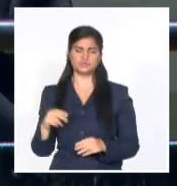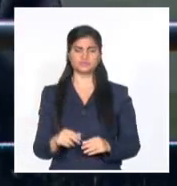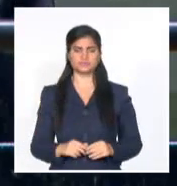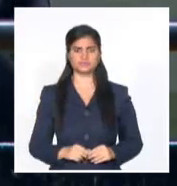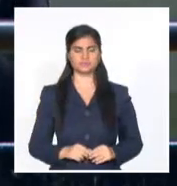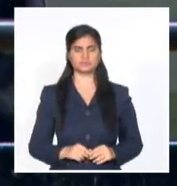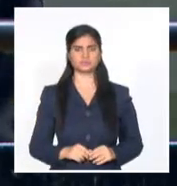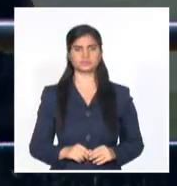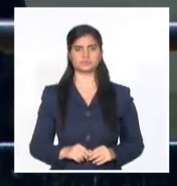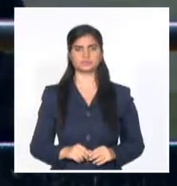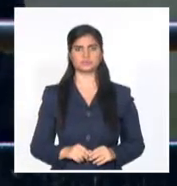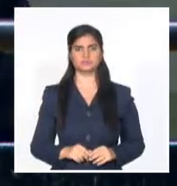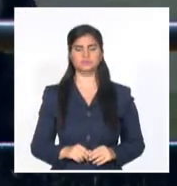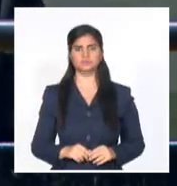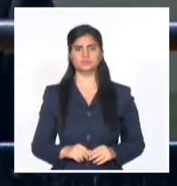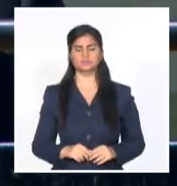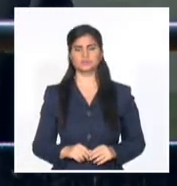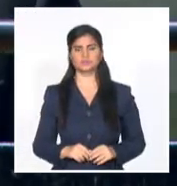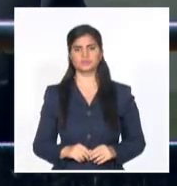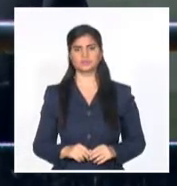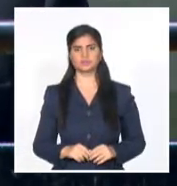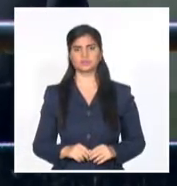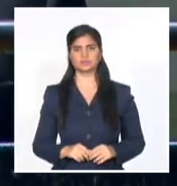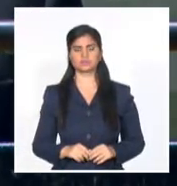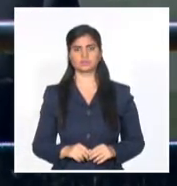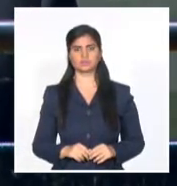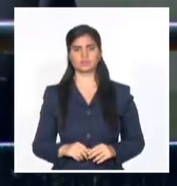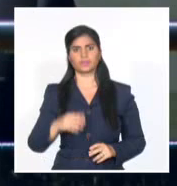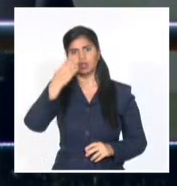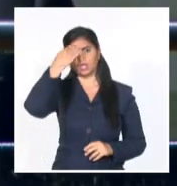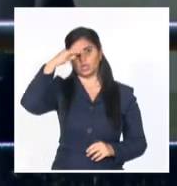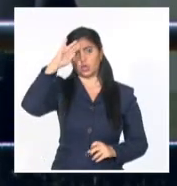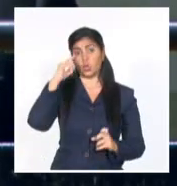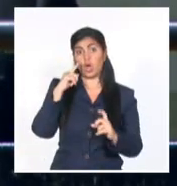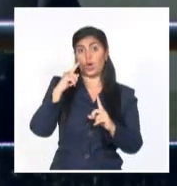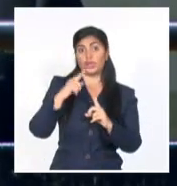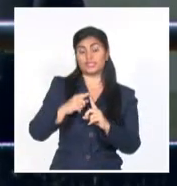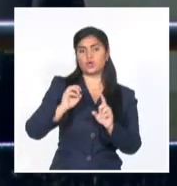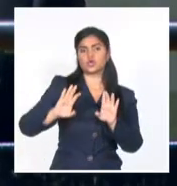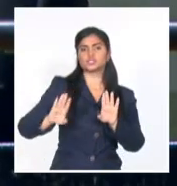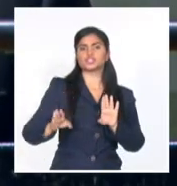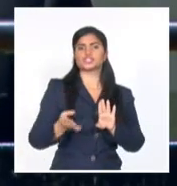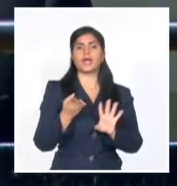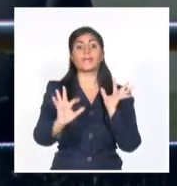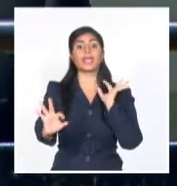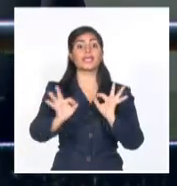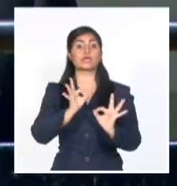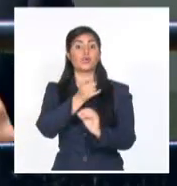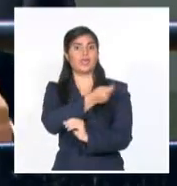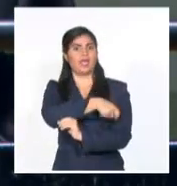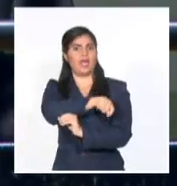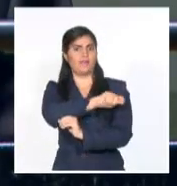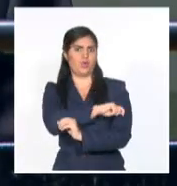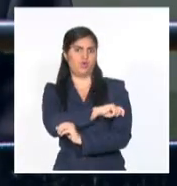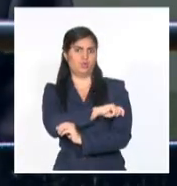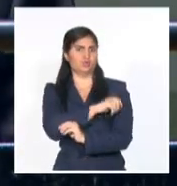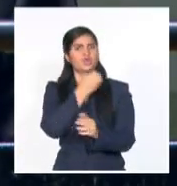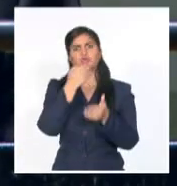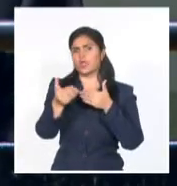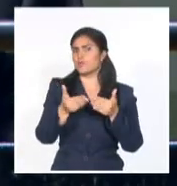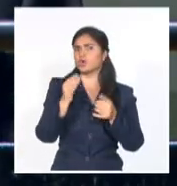hazaña de salvar y preservar la vida de nuestros compatriotas en tan difíciles